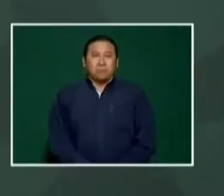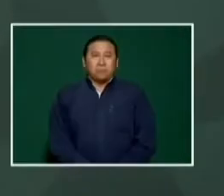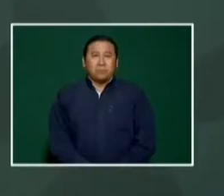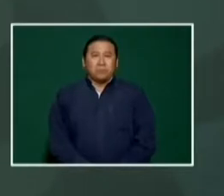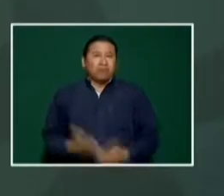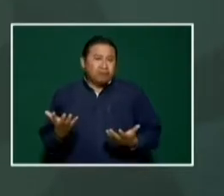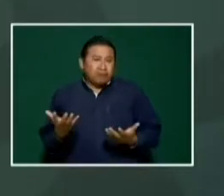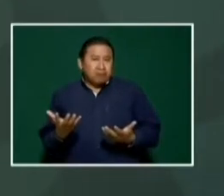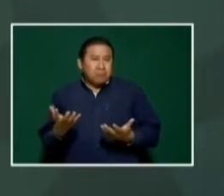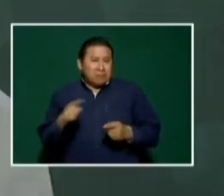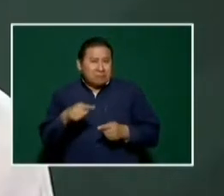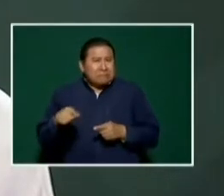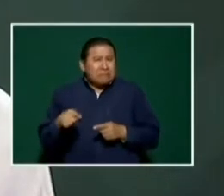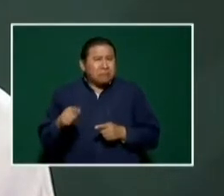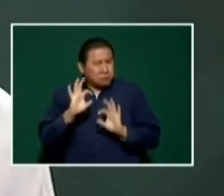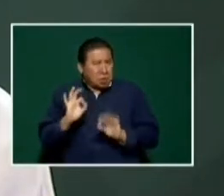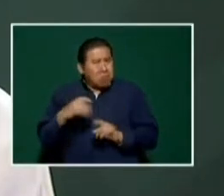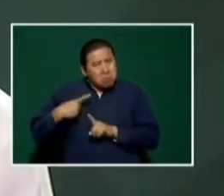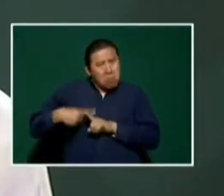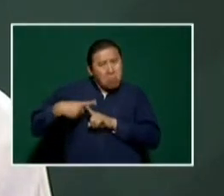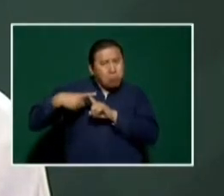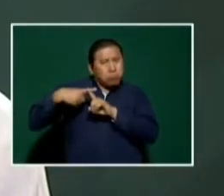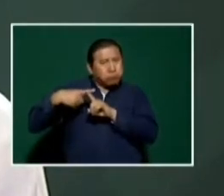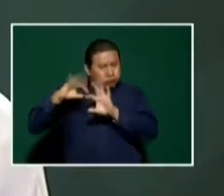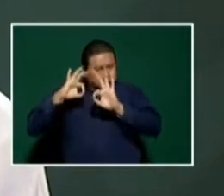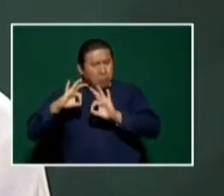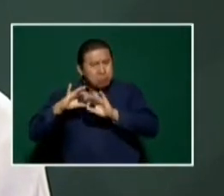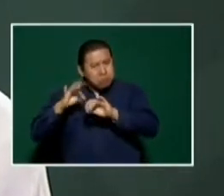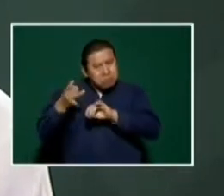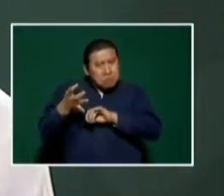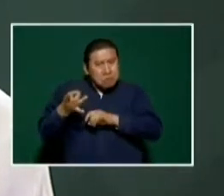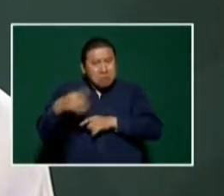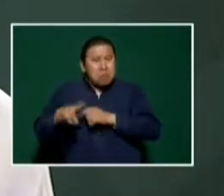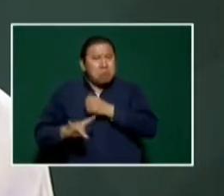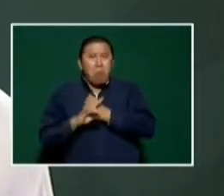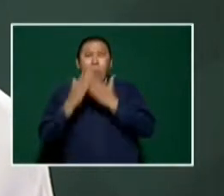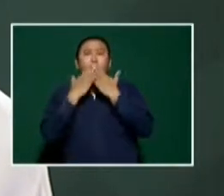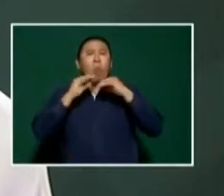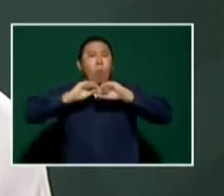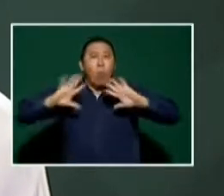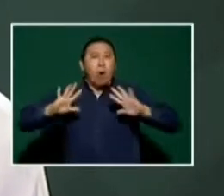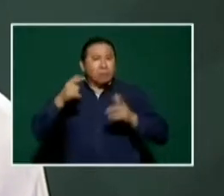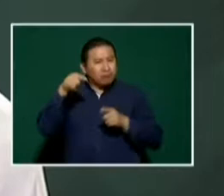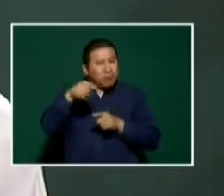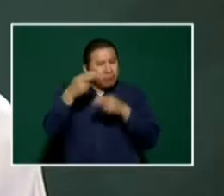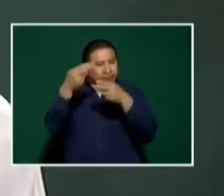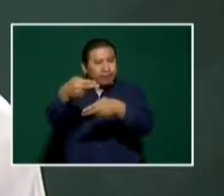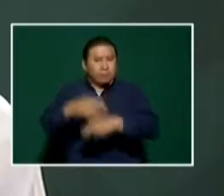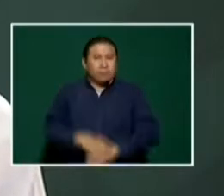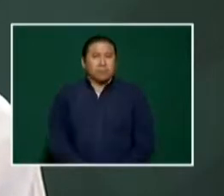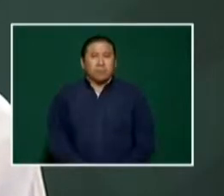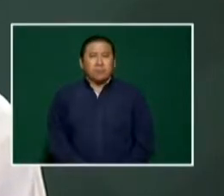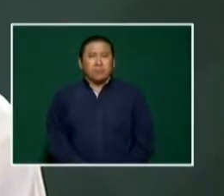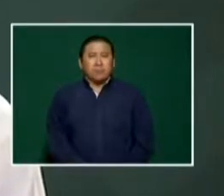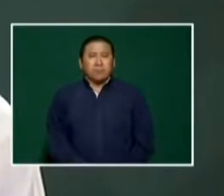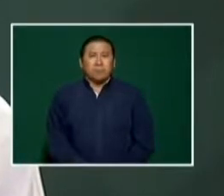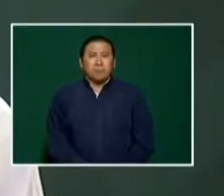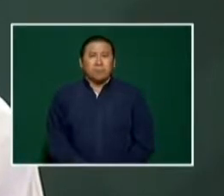de que vamos a resolver sin problemas este asunto